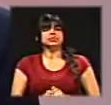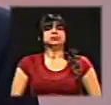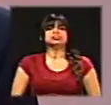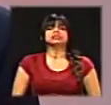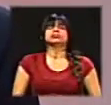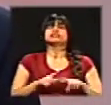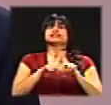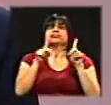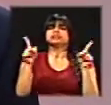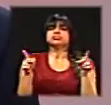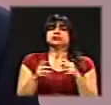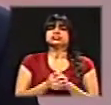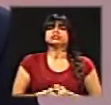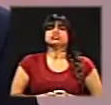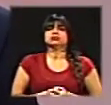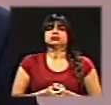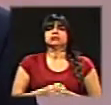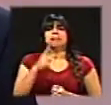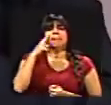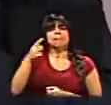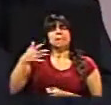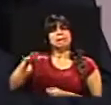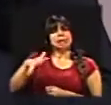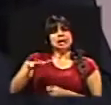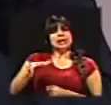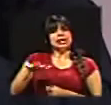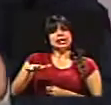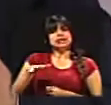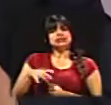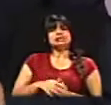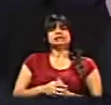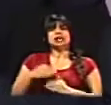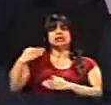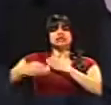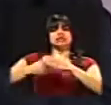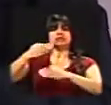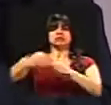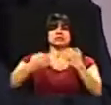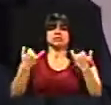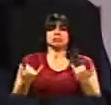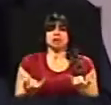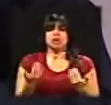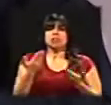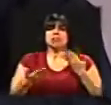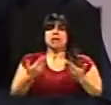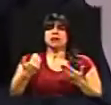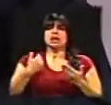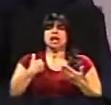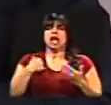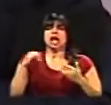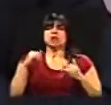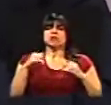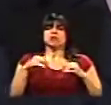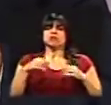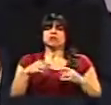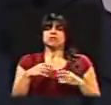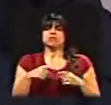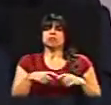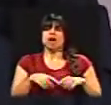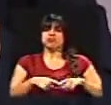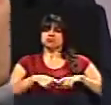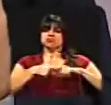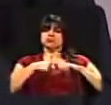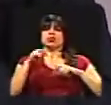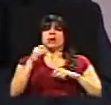Sin embargo, pareciera, o hay, con el proceso que se está viendo ahora, podría haber ciertas reminiscencias hacia lo que se vivió